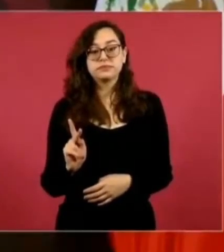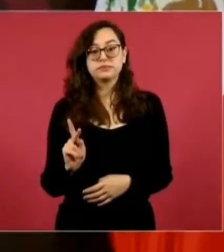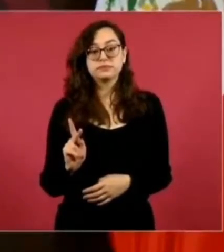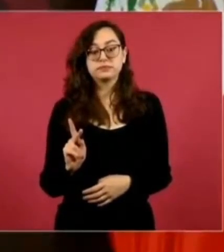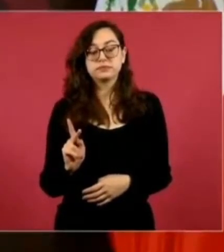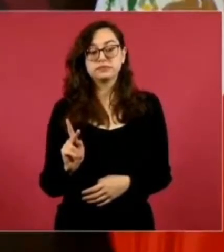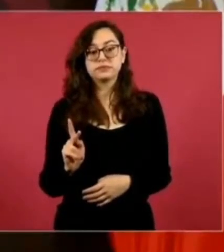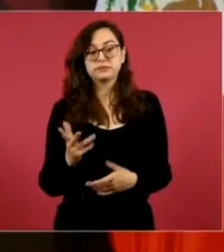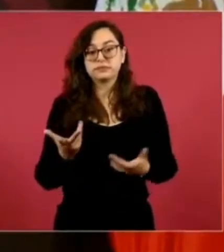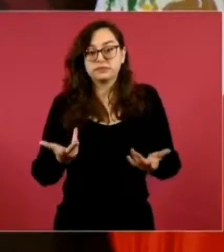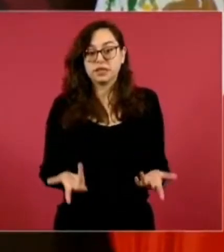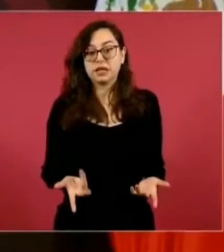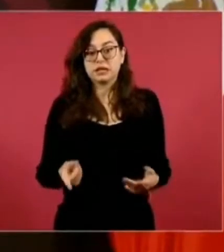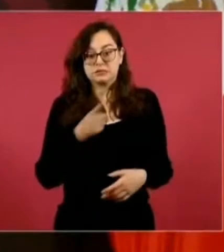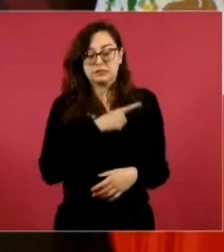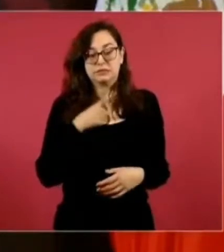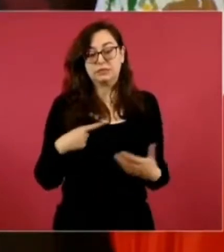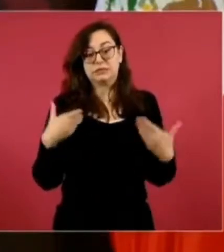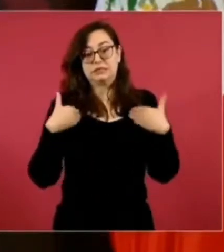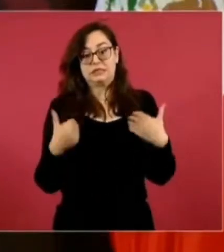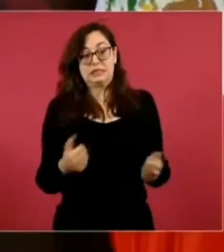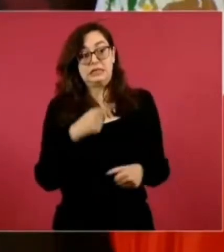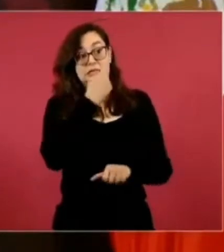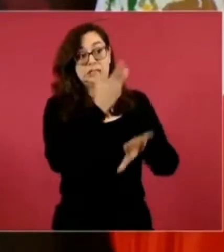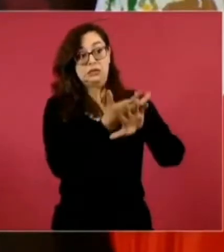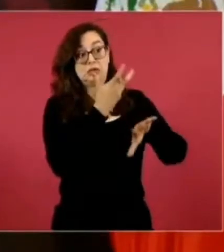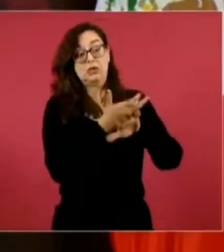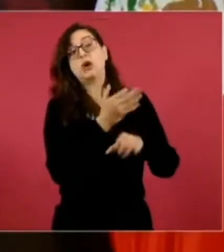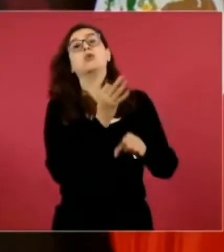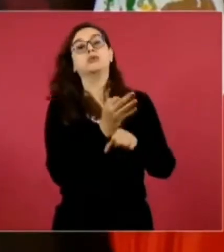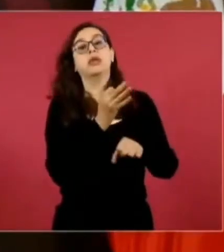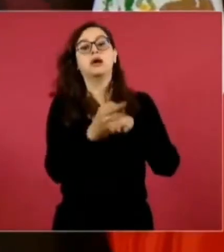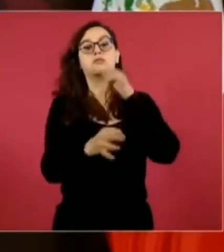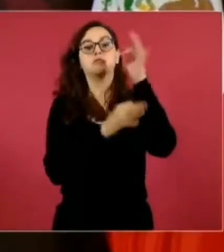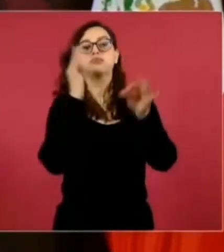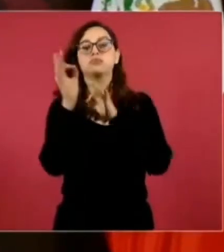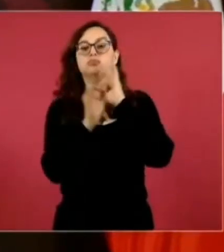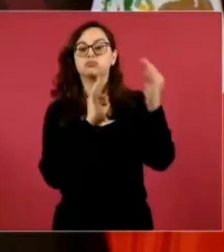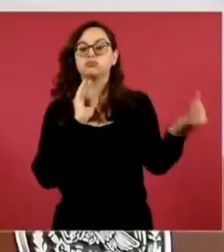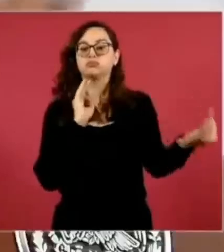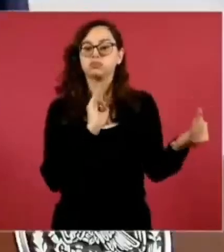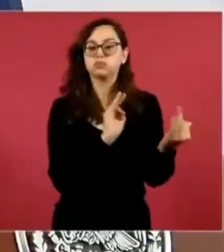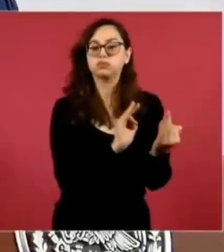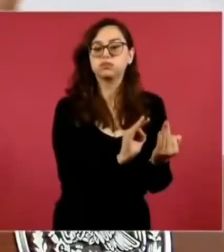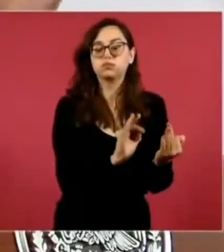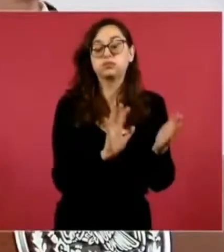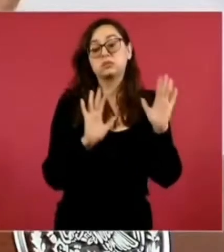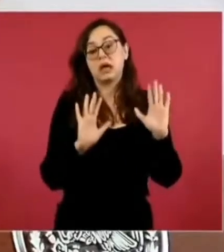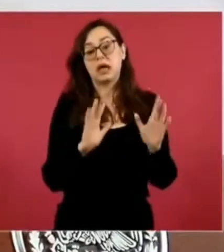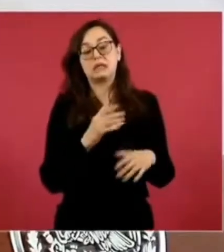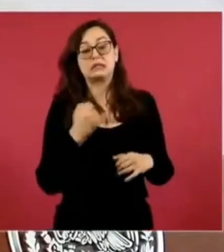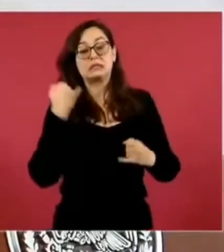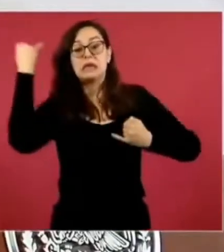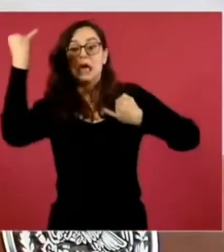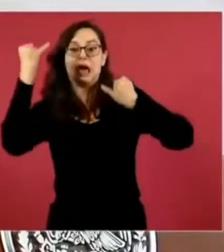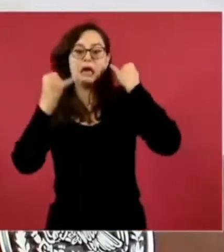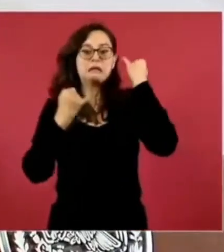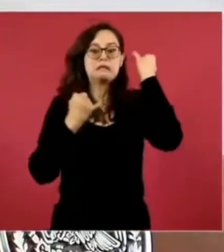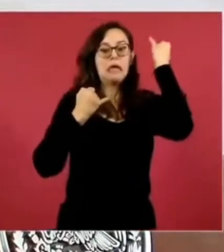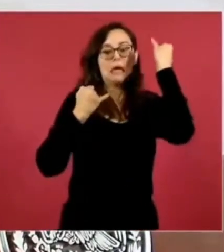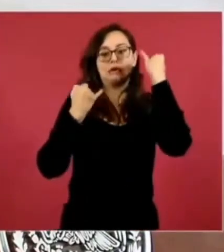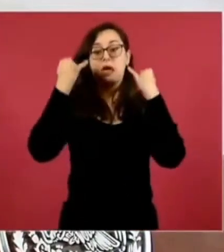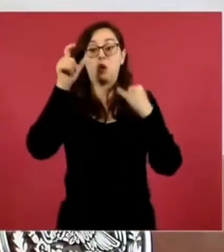tomar en cuenta eso, que hay campaña en Estados Unidos. Se dicen muchas cosas, ya en el gobierno es